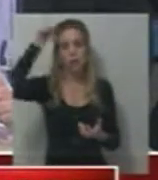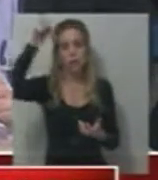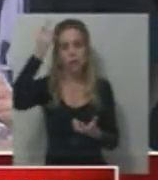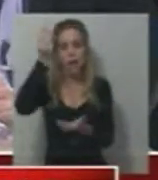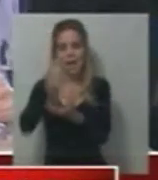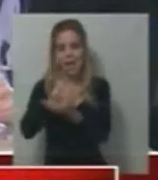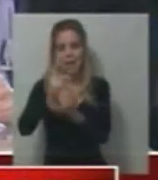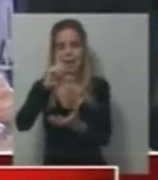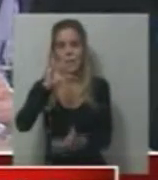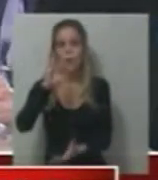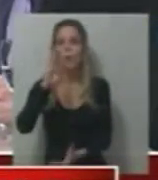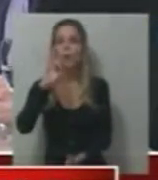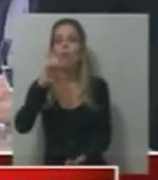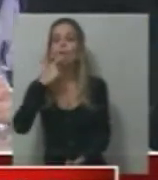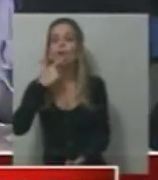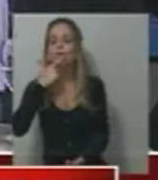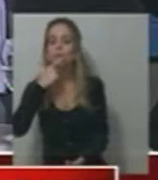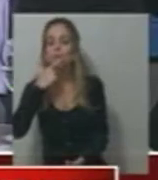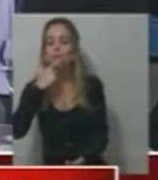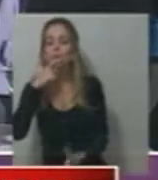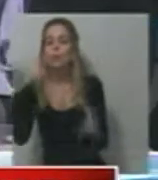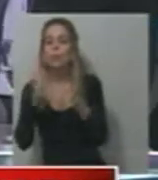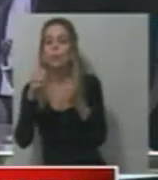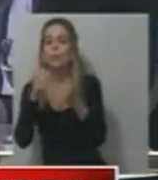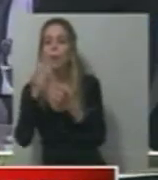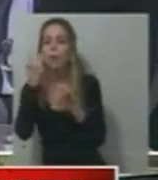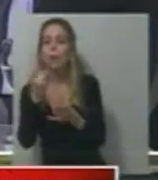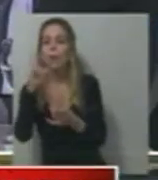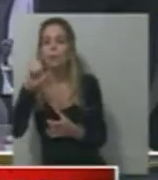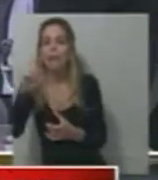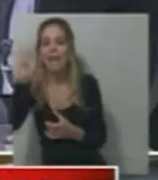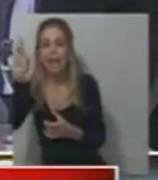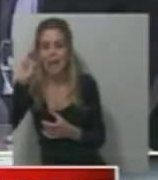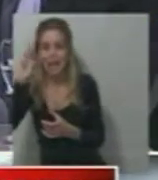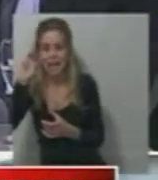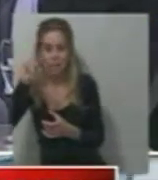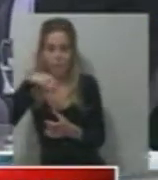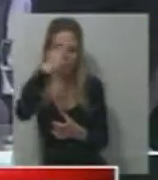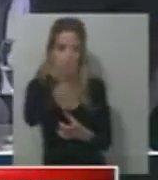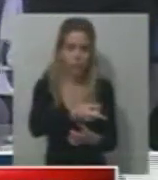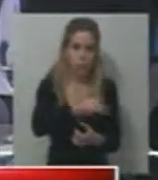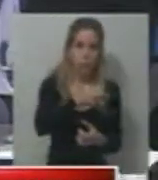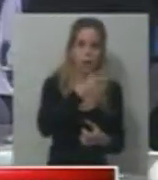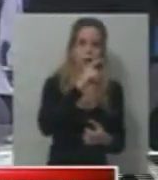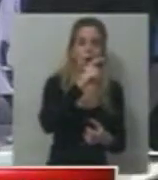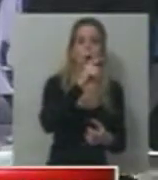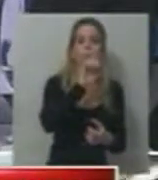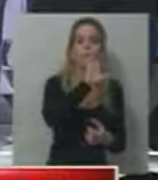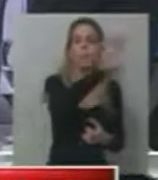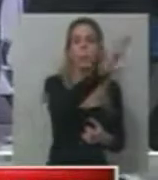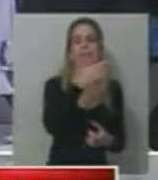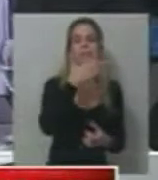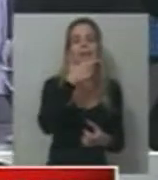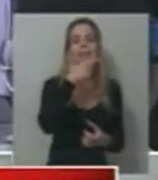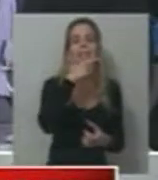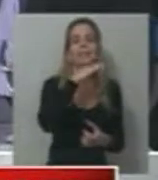UCR. En San Juan hay un efecto Gioja que estaría empezando a dar vuelta a la elección. Recordá que en San Juan perdió el giojismo con